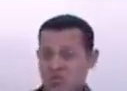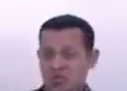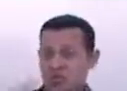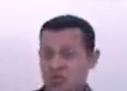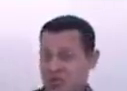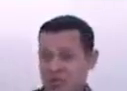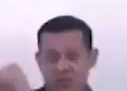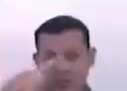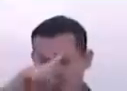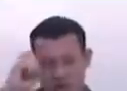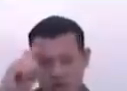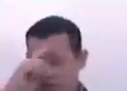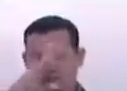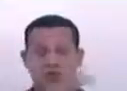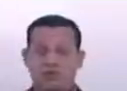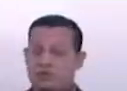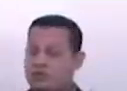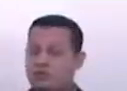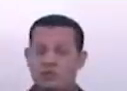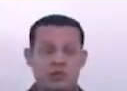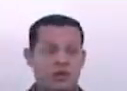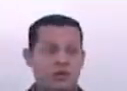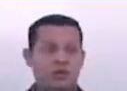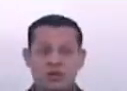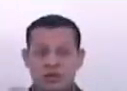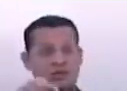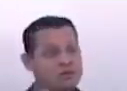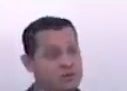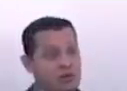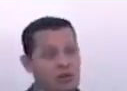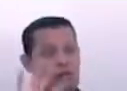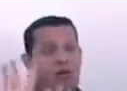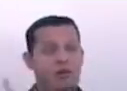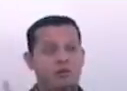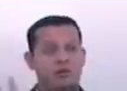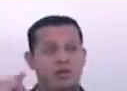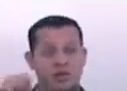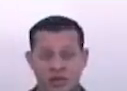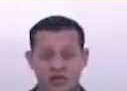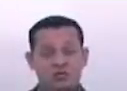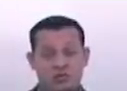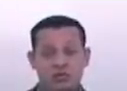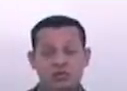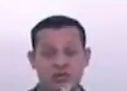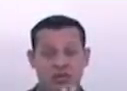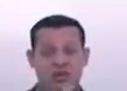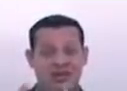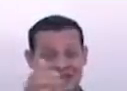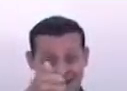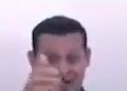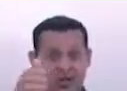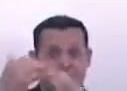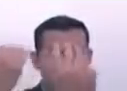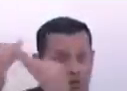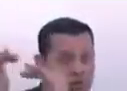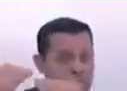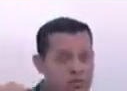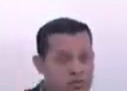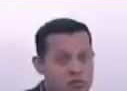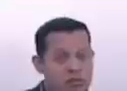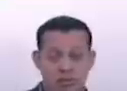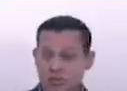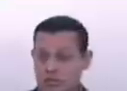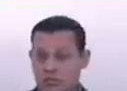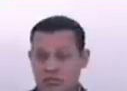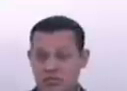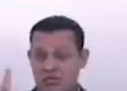para hacer el trabajo para los salvadoreños, y eso está más que claro. Y eso se ha demostrado en cada acción que hemos